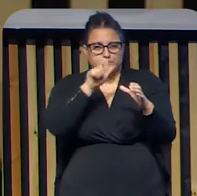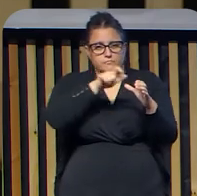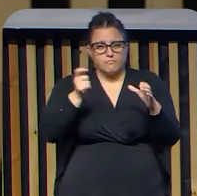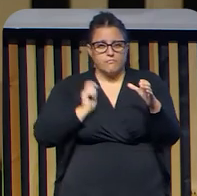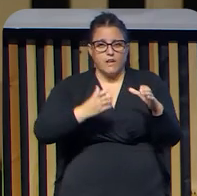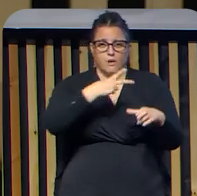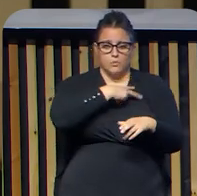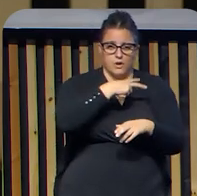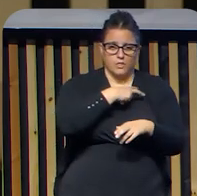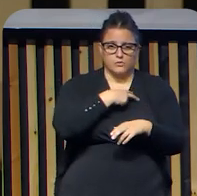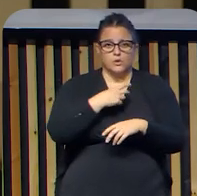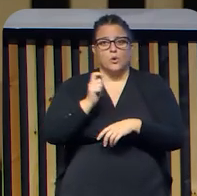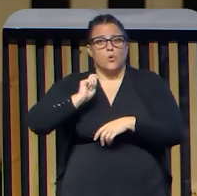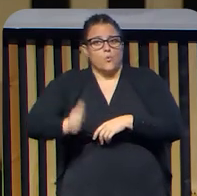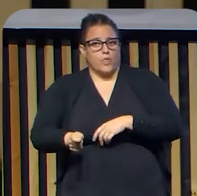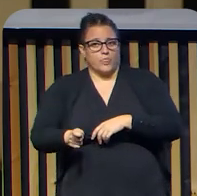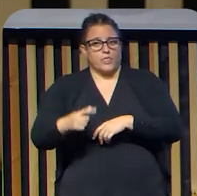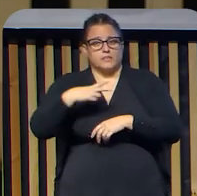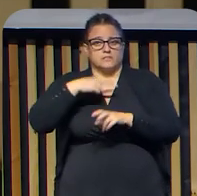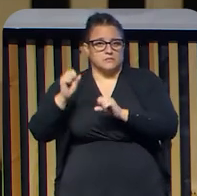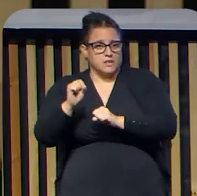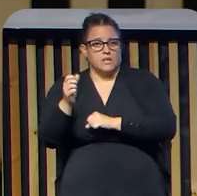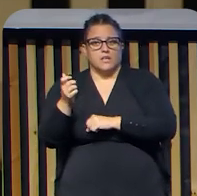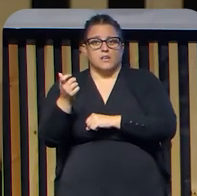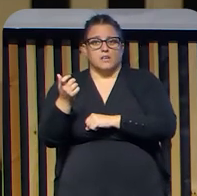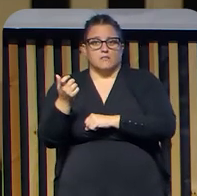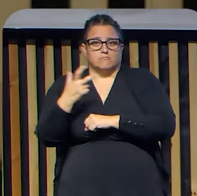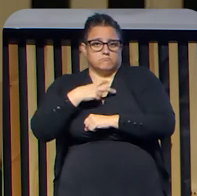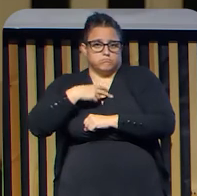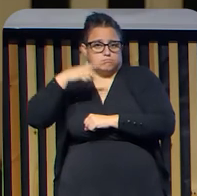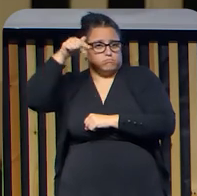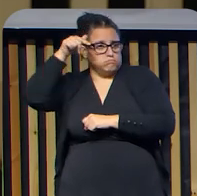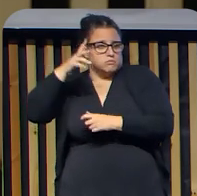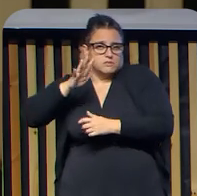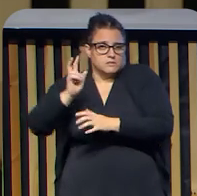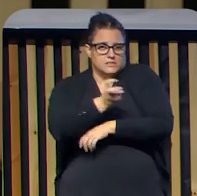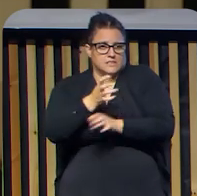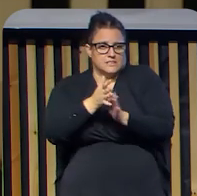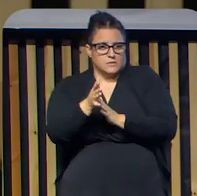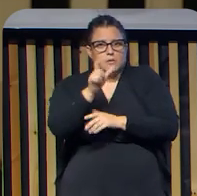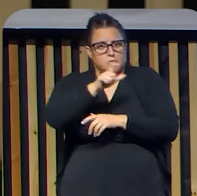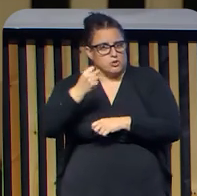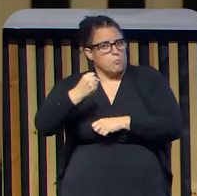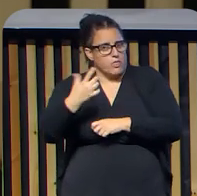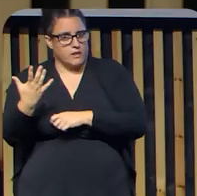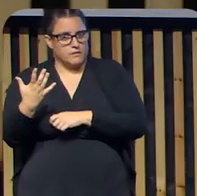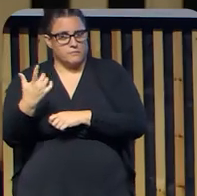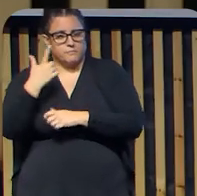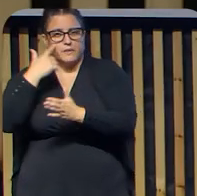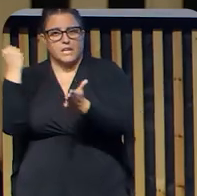poder a los registradores a los notarios y notarias los fedatarios